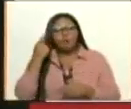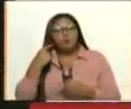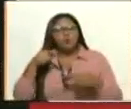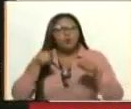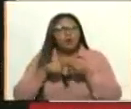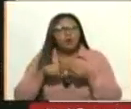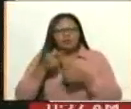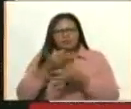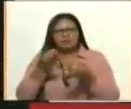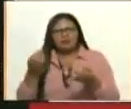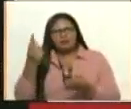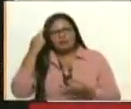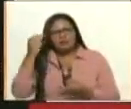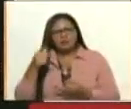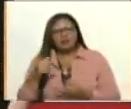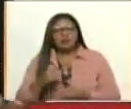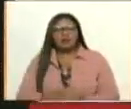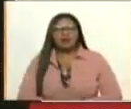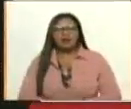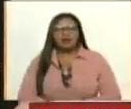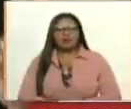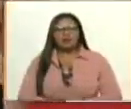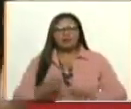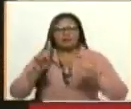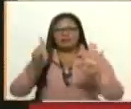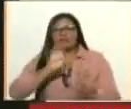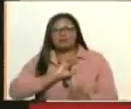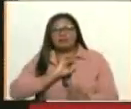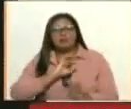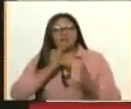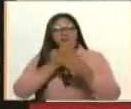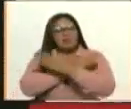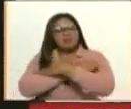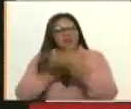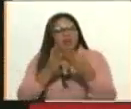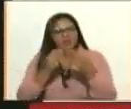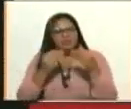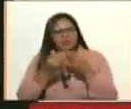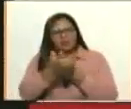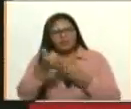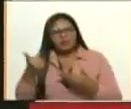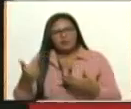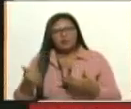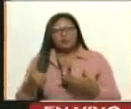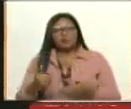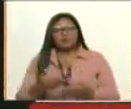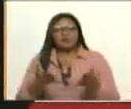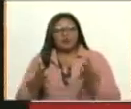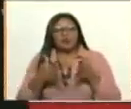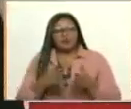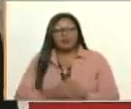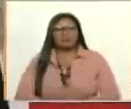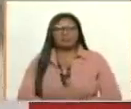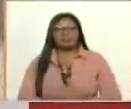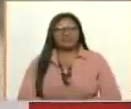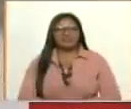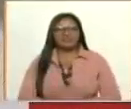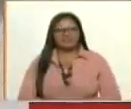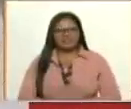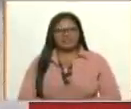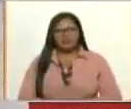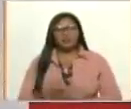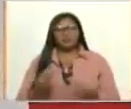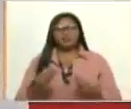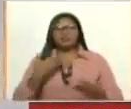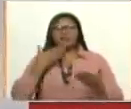este maravilloso Día de los Reyes Magos, felicitaciones a todos y todas los ganadores y ganadoras. Muchas gracias, Araceli.